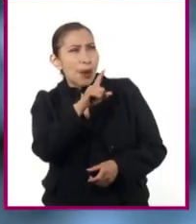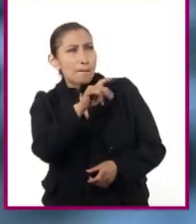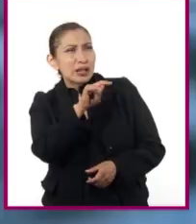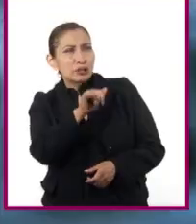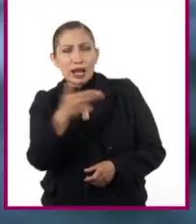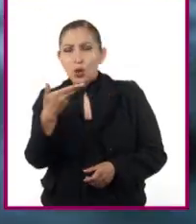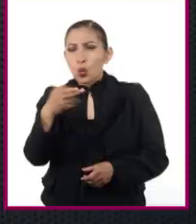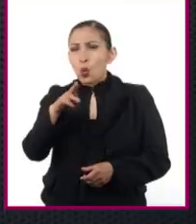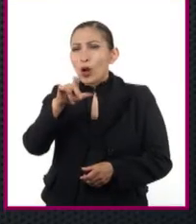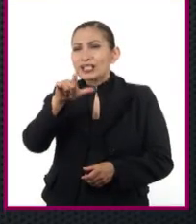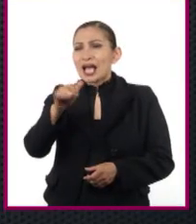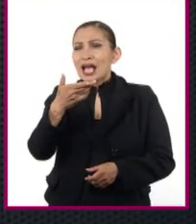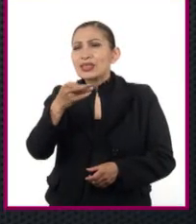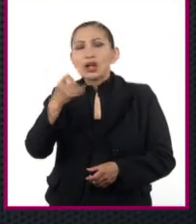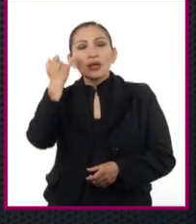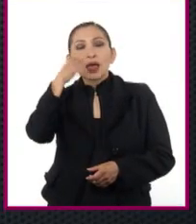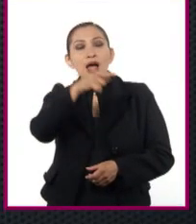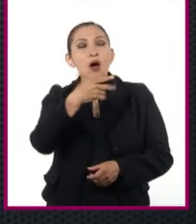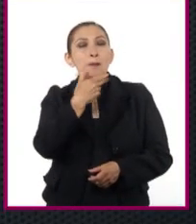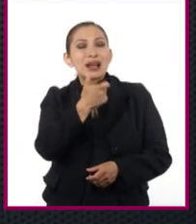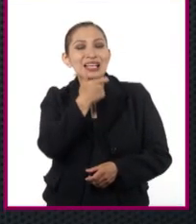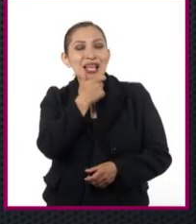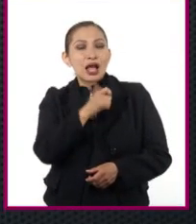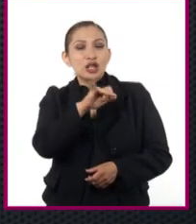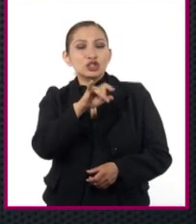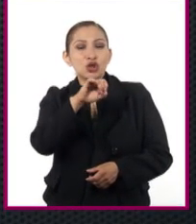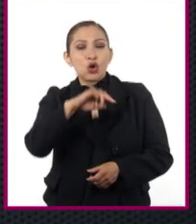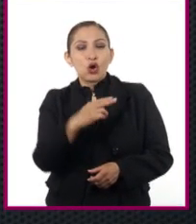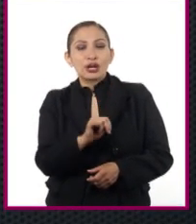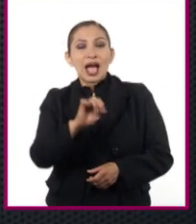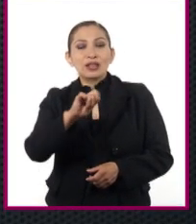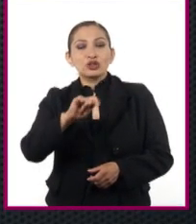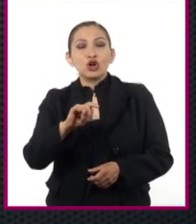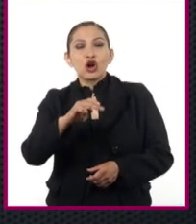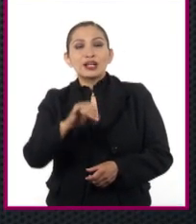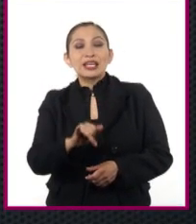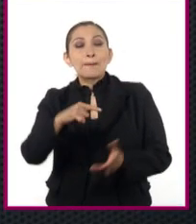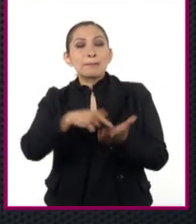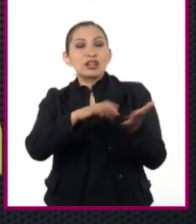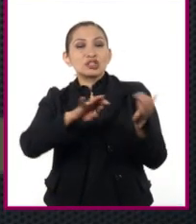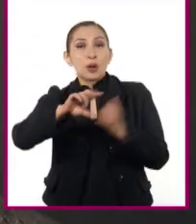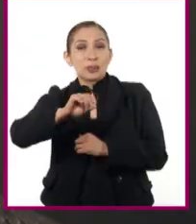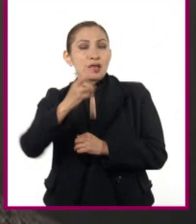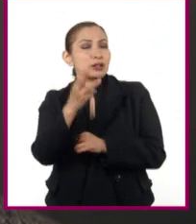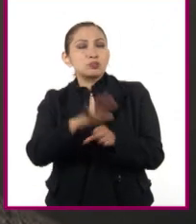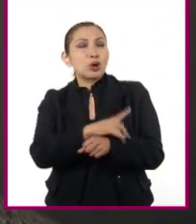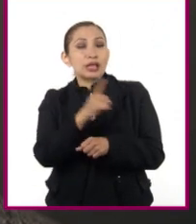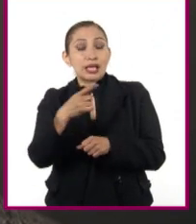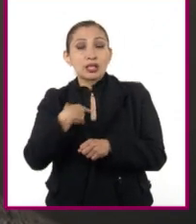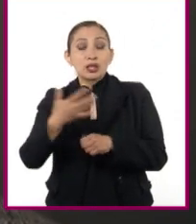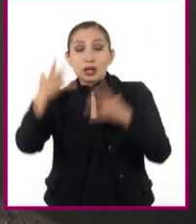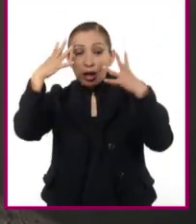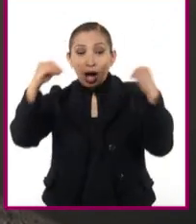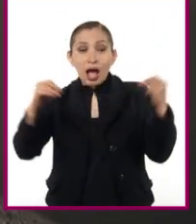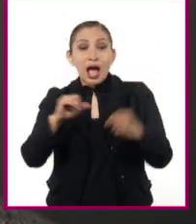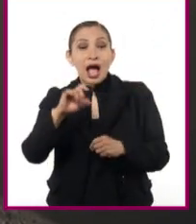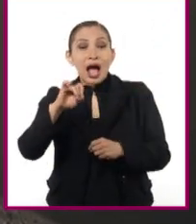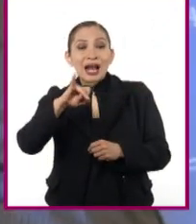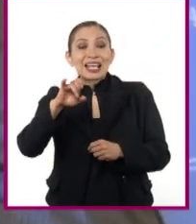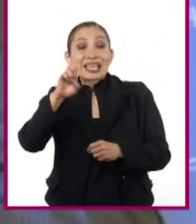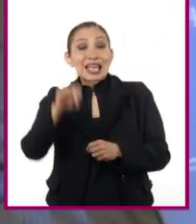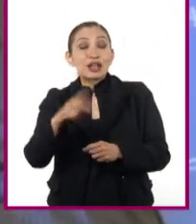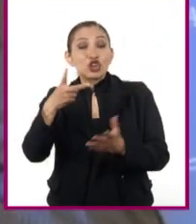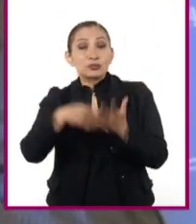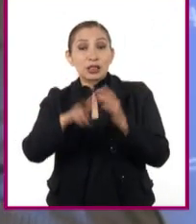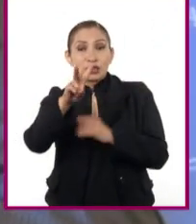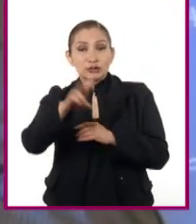virtual y huella hídrica fueron propuestos por el británico John Anthony Allan en 1993 y el holandés Arjen Hoekstra